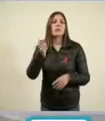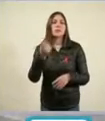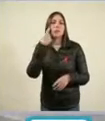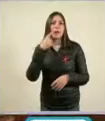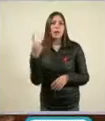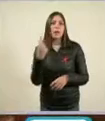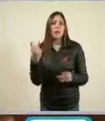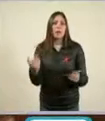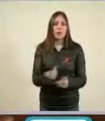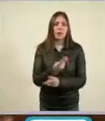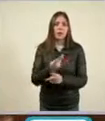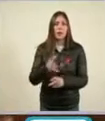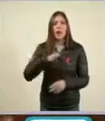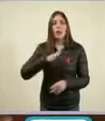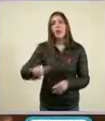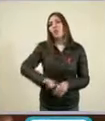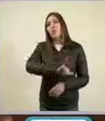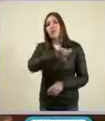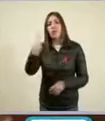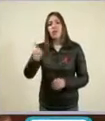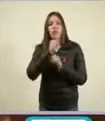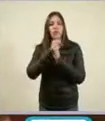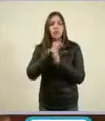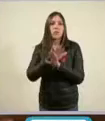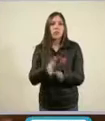hay mucha otra información